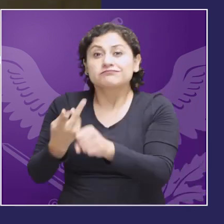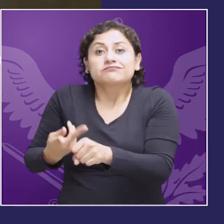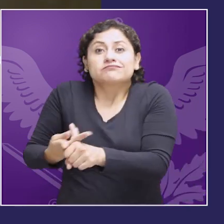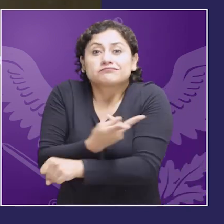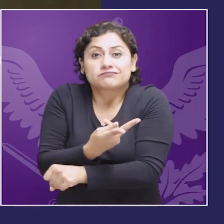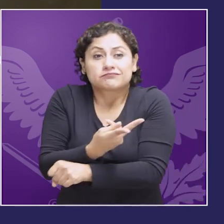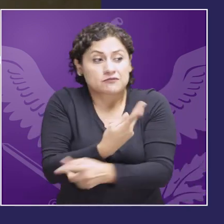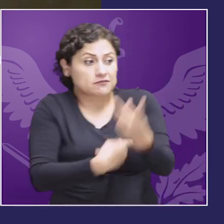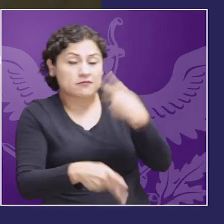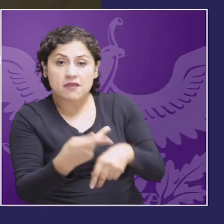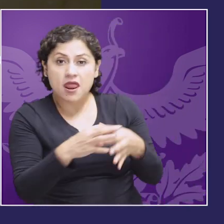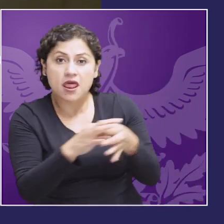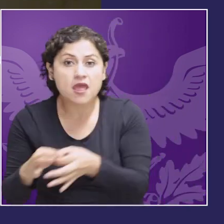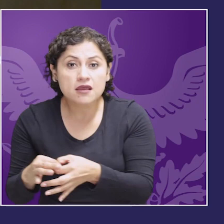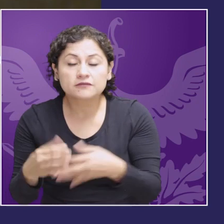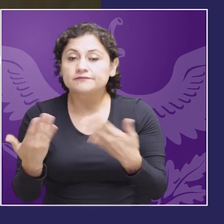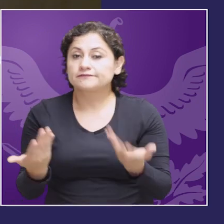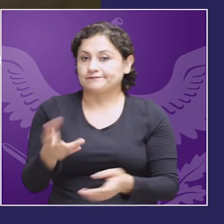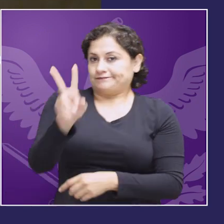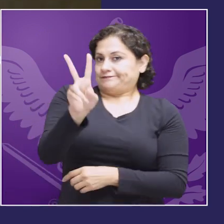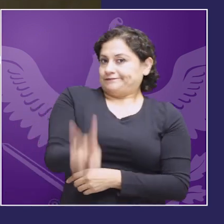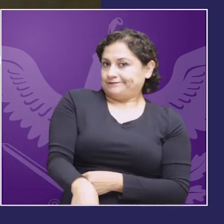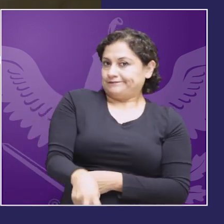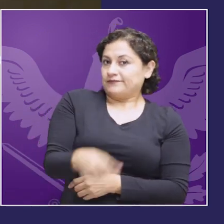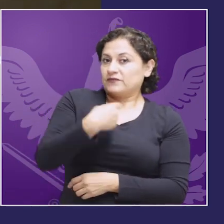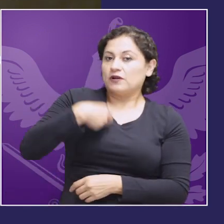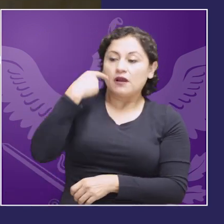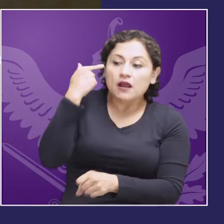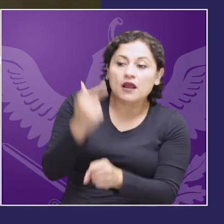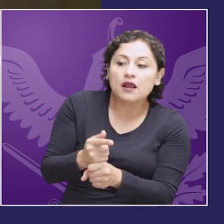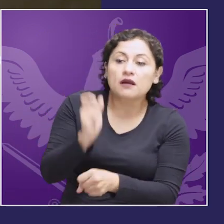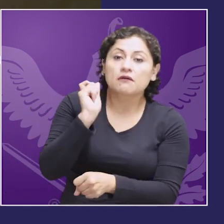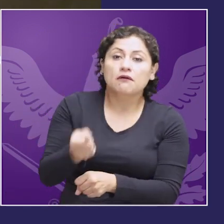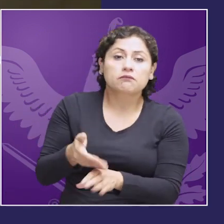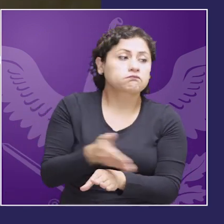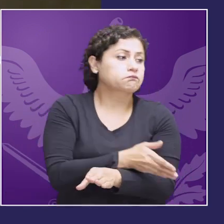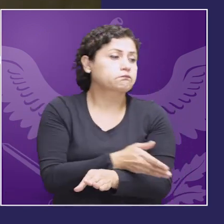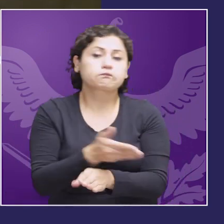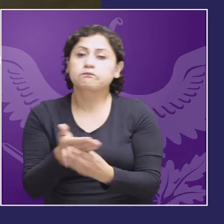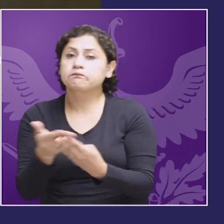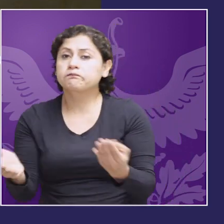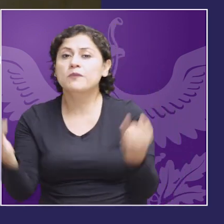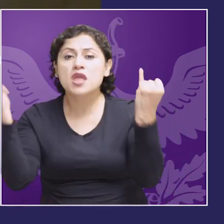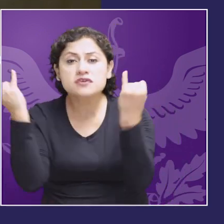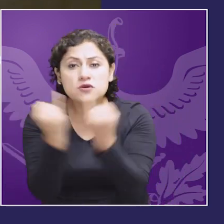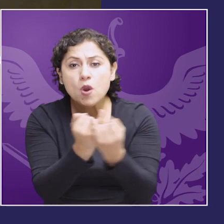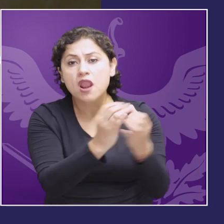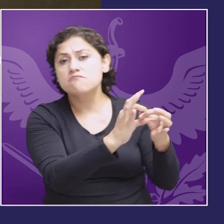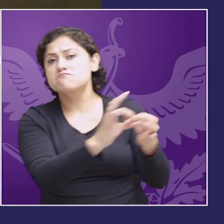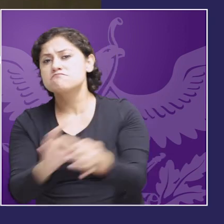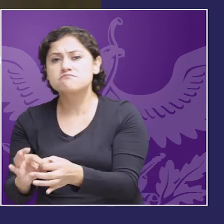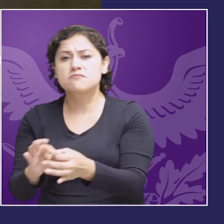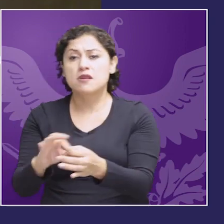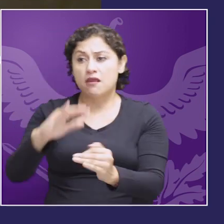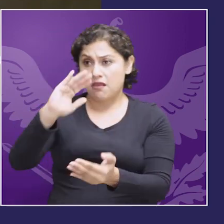lo suficiente. Pero ¿cuál es el balance? ¿Qué es lo que ha sucedido a partir de todas estas herramientas? Pues en términos